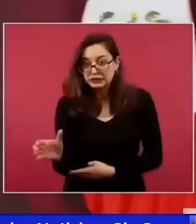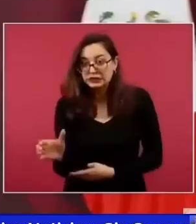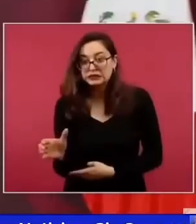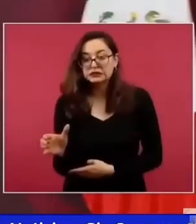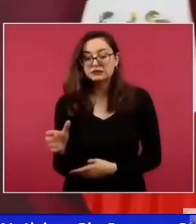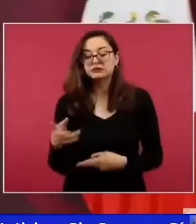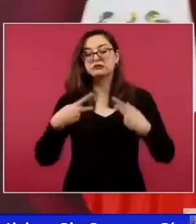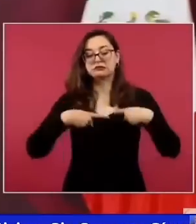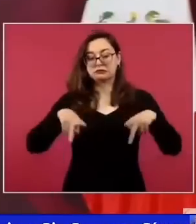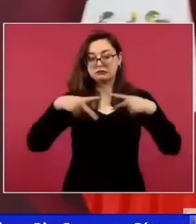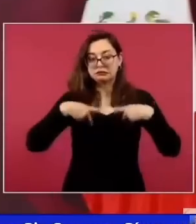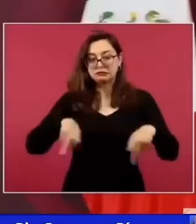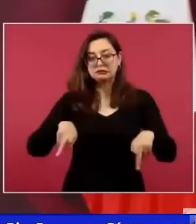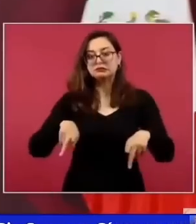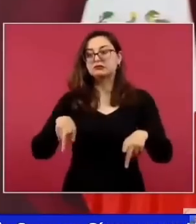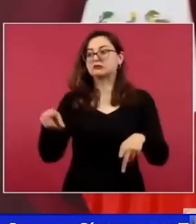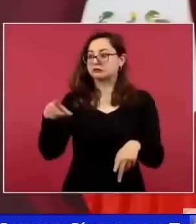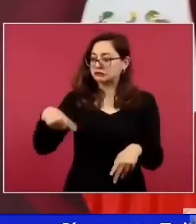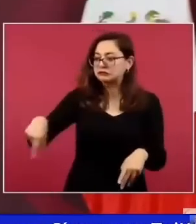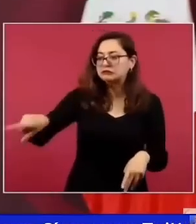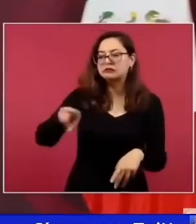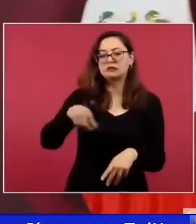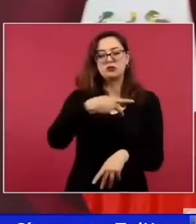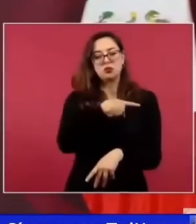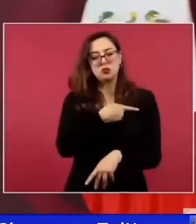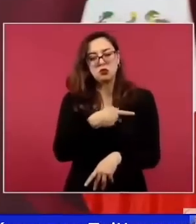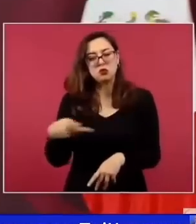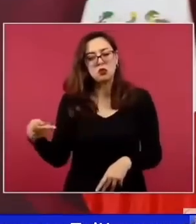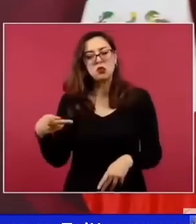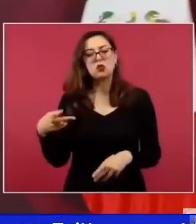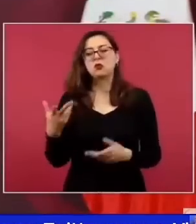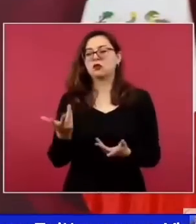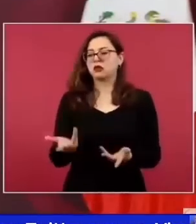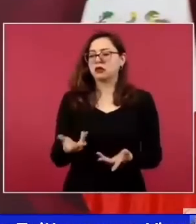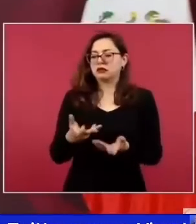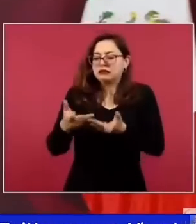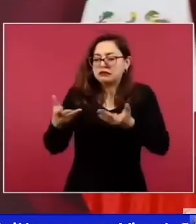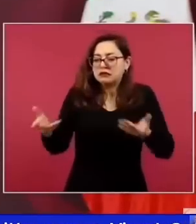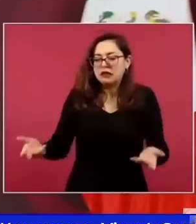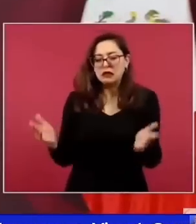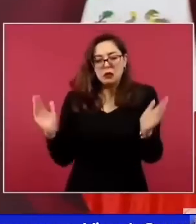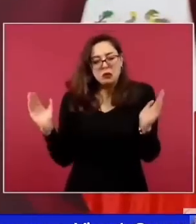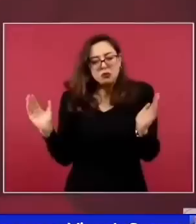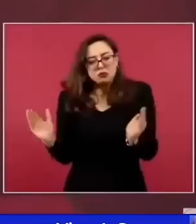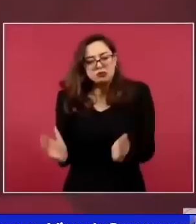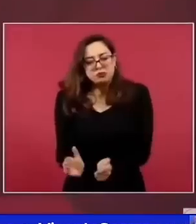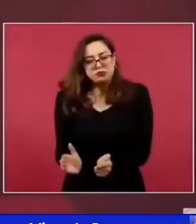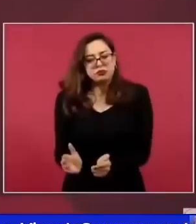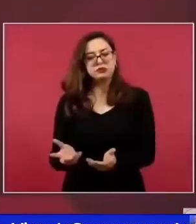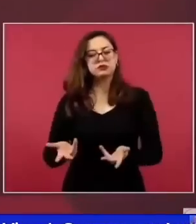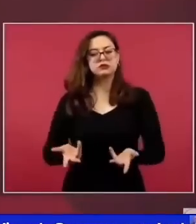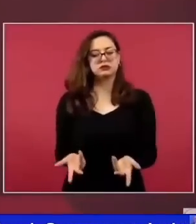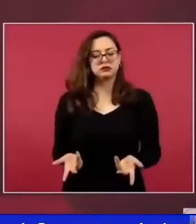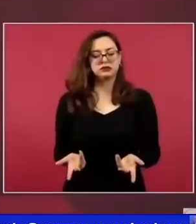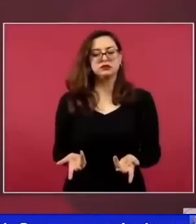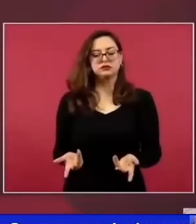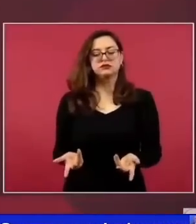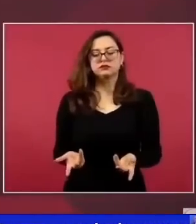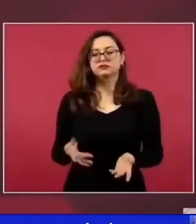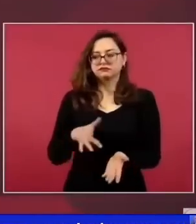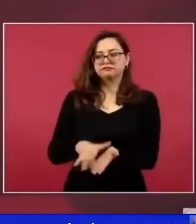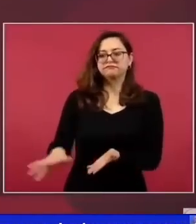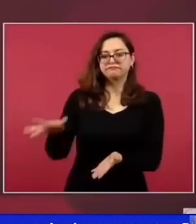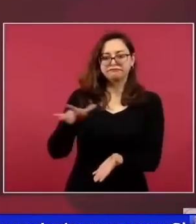dijo el presidente. ¡Ay, me falta uno! El voto del que fue anteriormente presidente de la Corte, Luis María Aguilar, más el voto